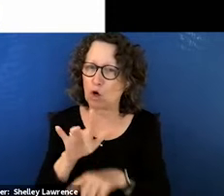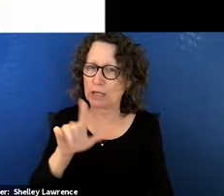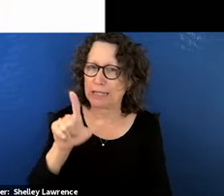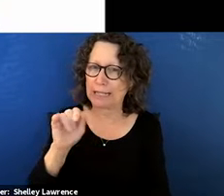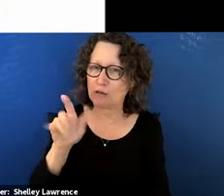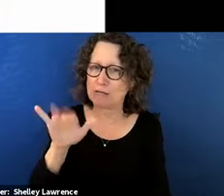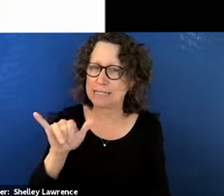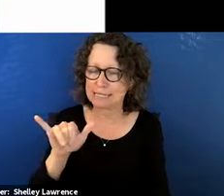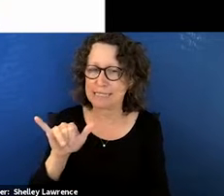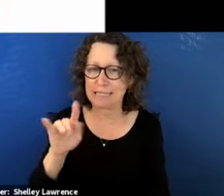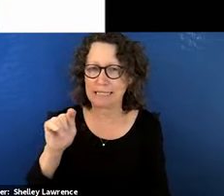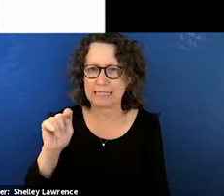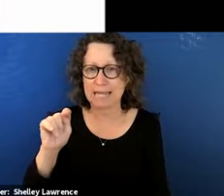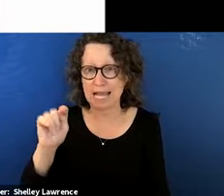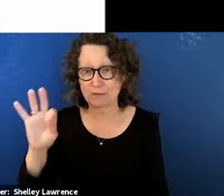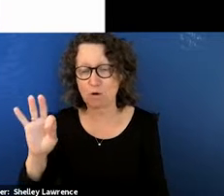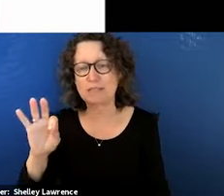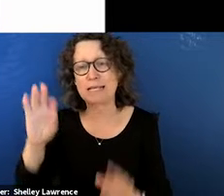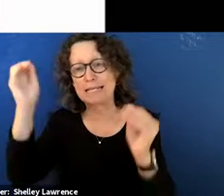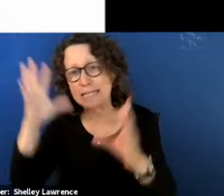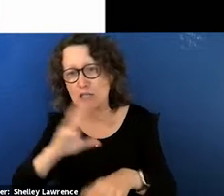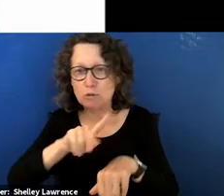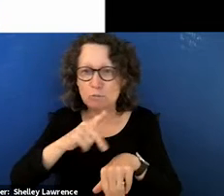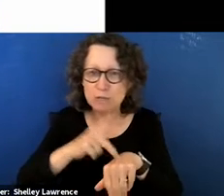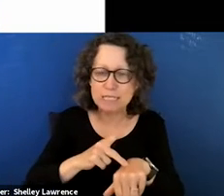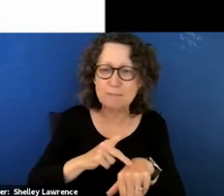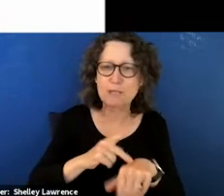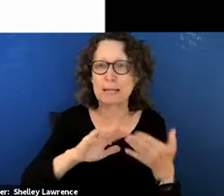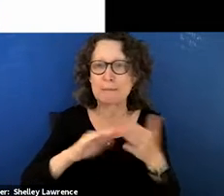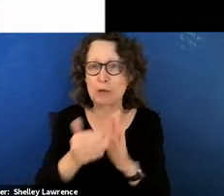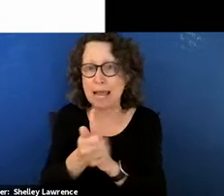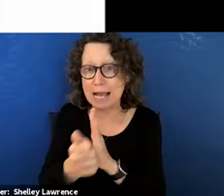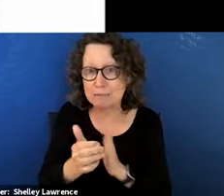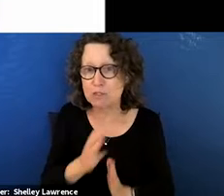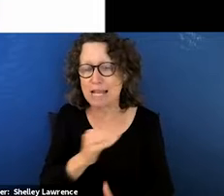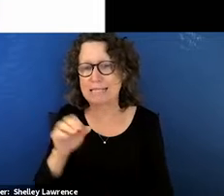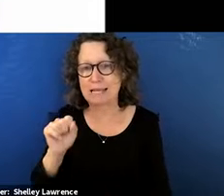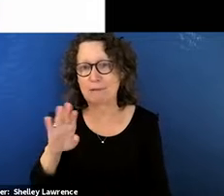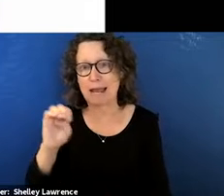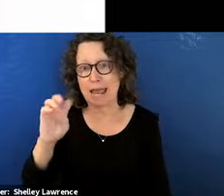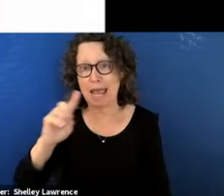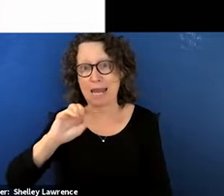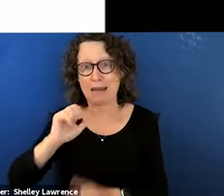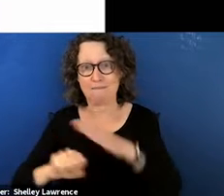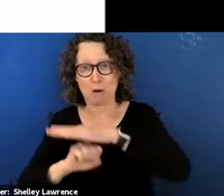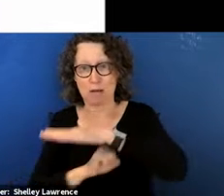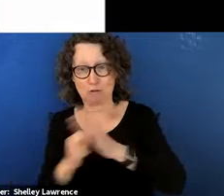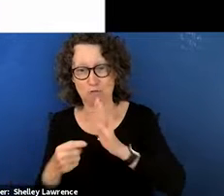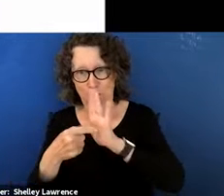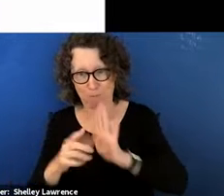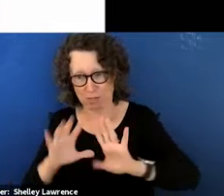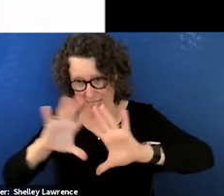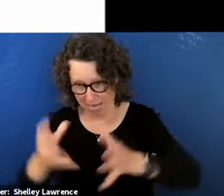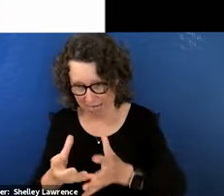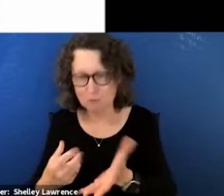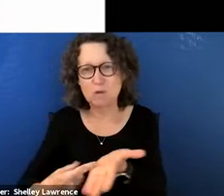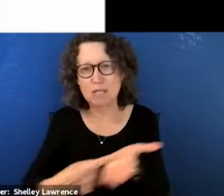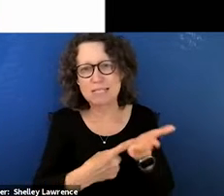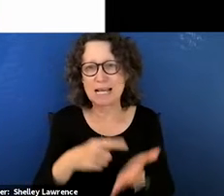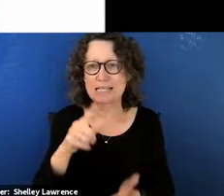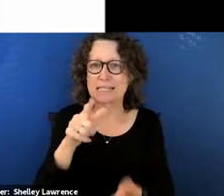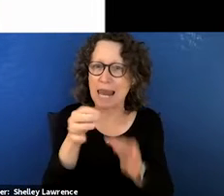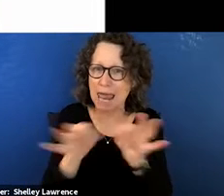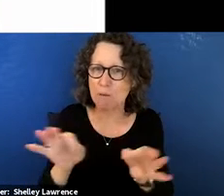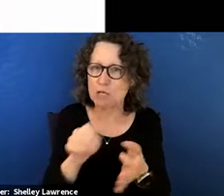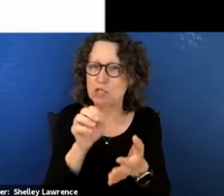nos reunimos con nuestra fuerza de trabajo para la lectoescritura temprana, que es maestros, directores, expertos comunitarios y representantes de la fundación para